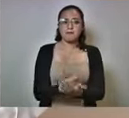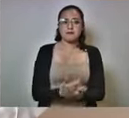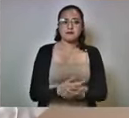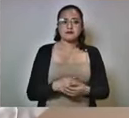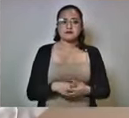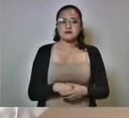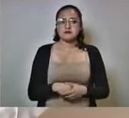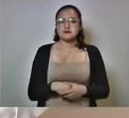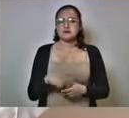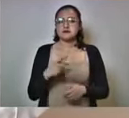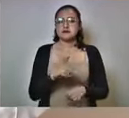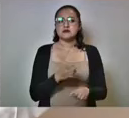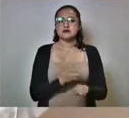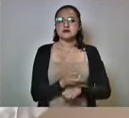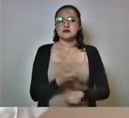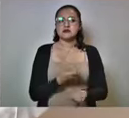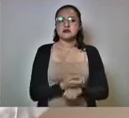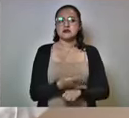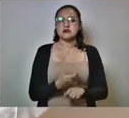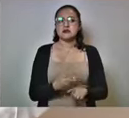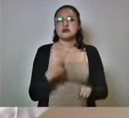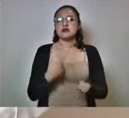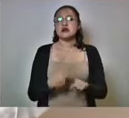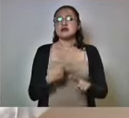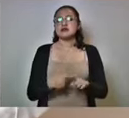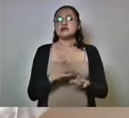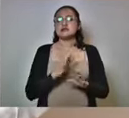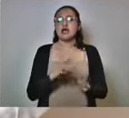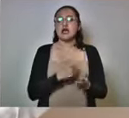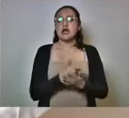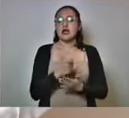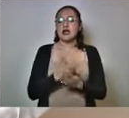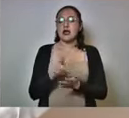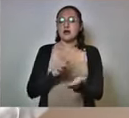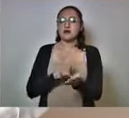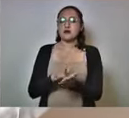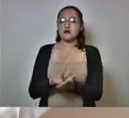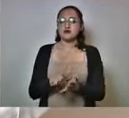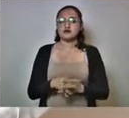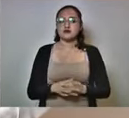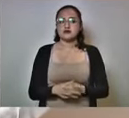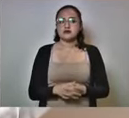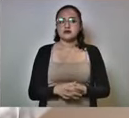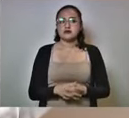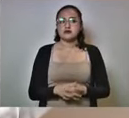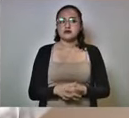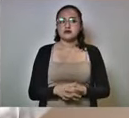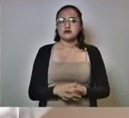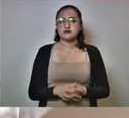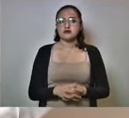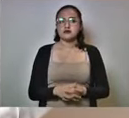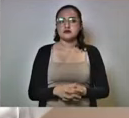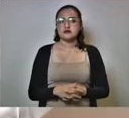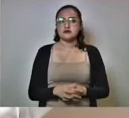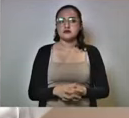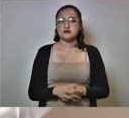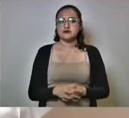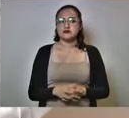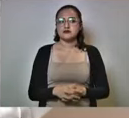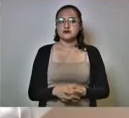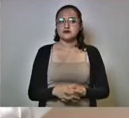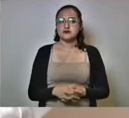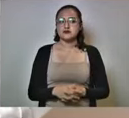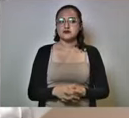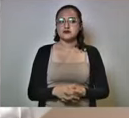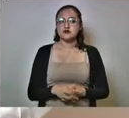Estado, nuestros estímulos fiscales ya están operando. Ya están operando. Así es